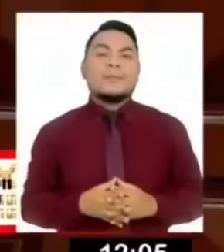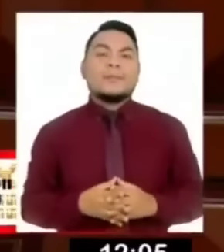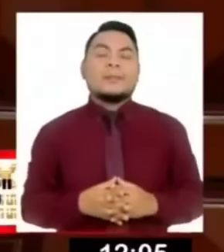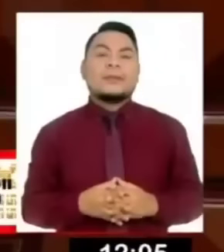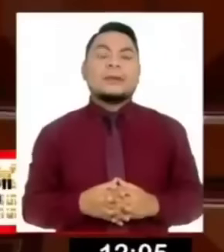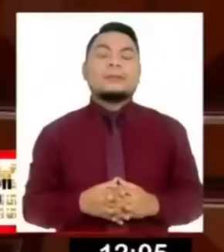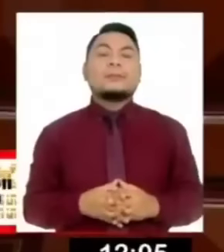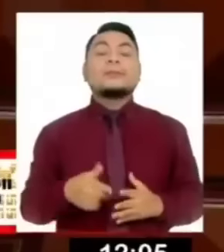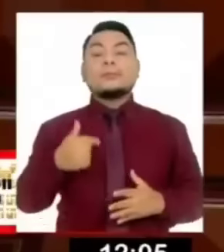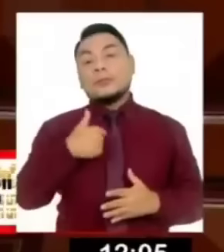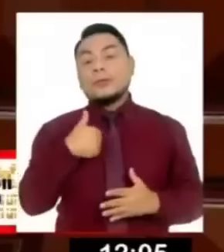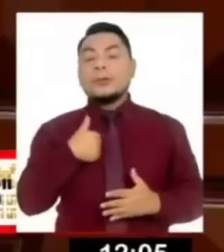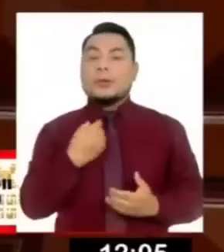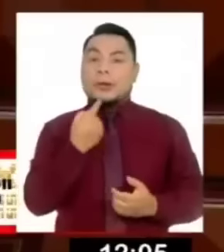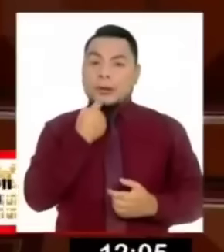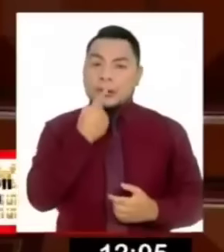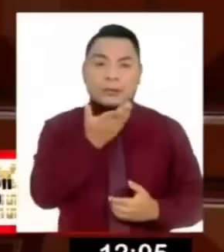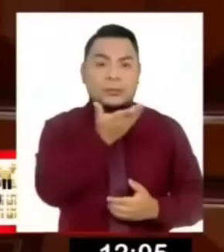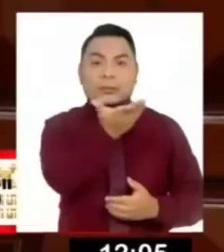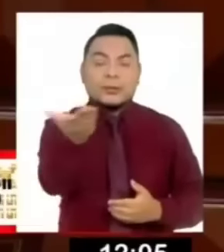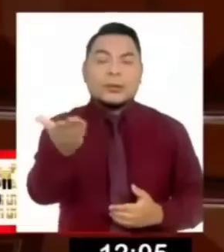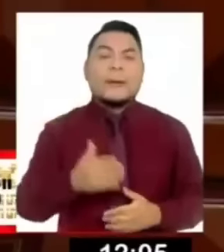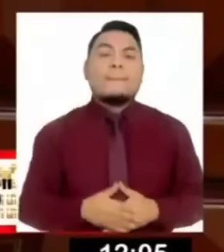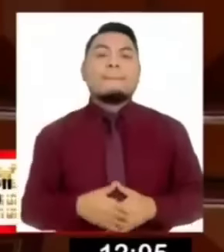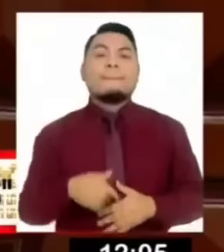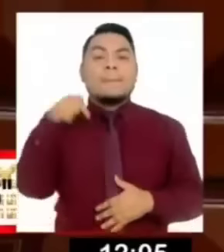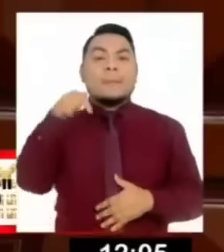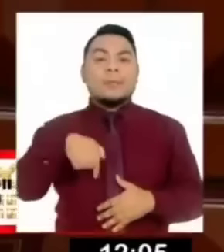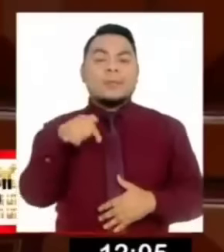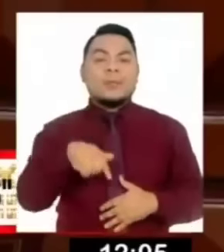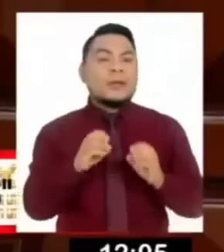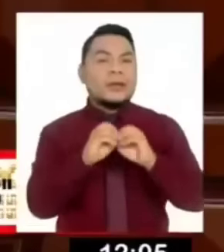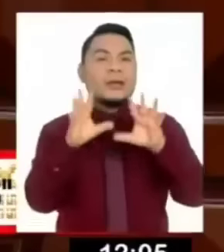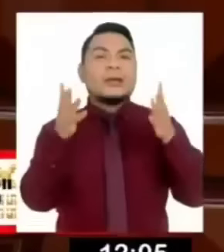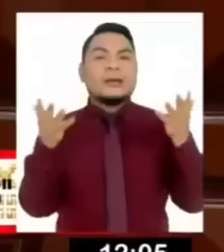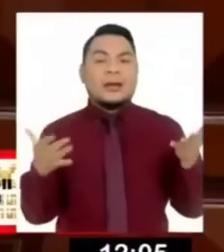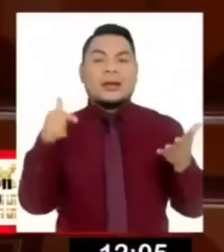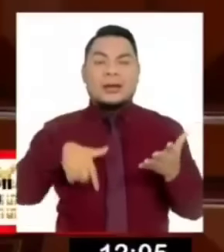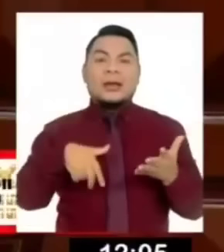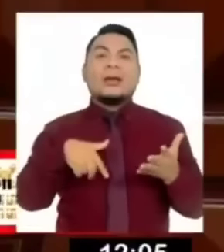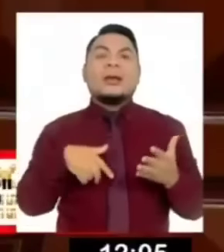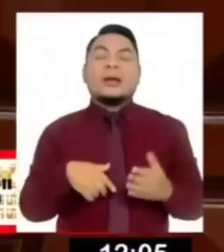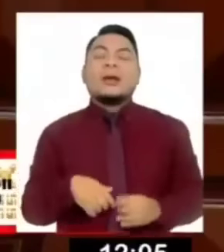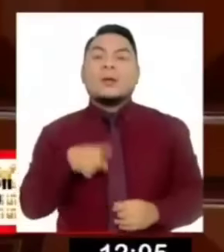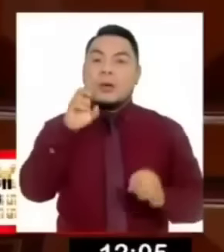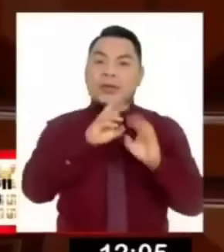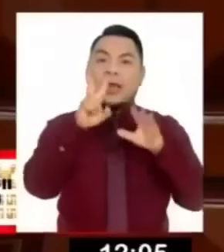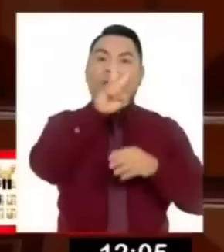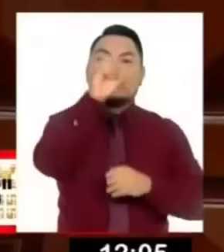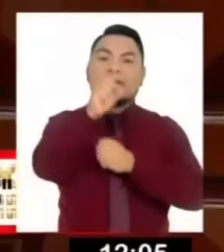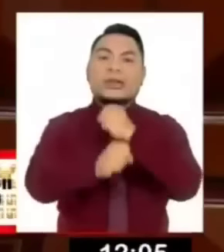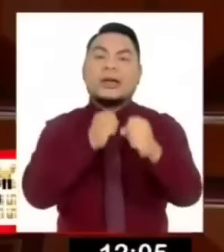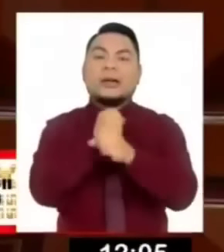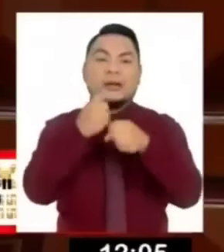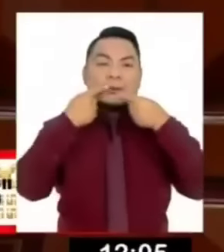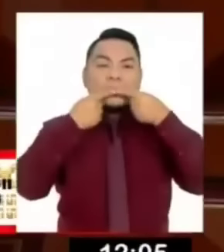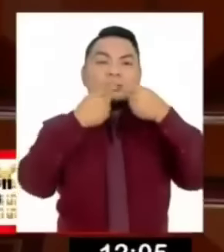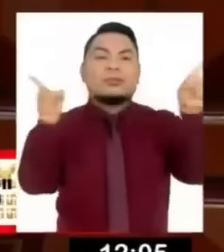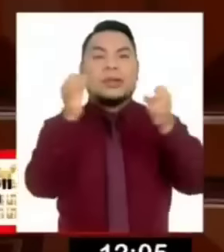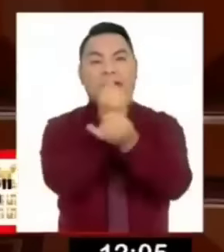Me dirijo a ustedes este símbolo día en que se cumplen 200 años de la Declaratoria